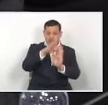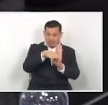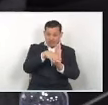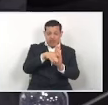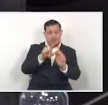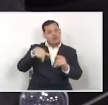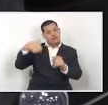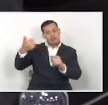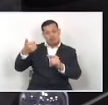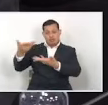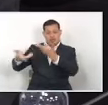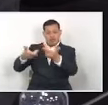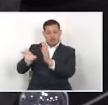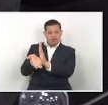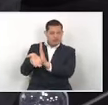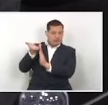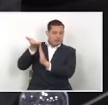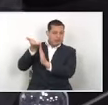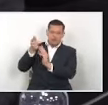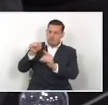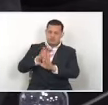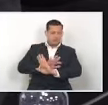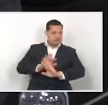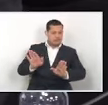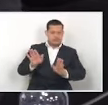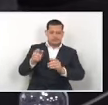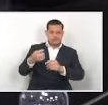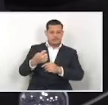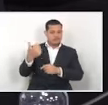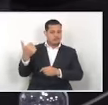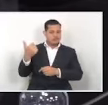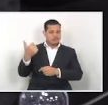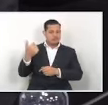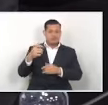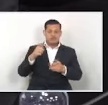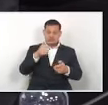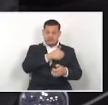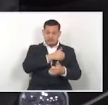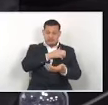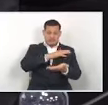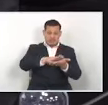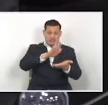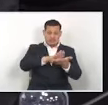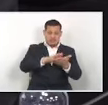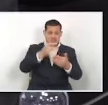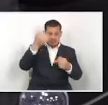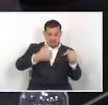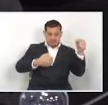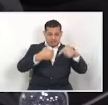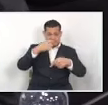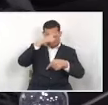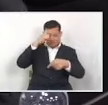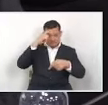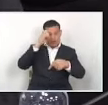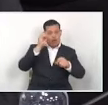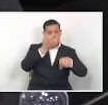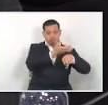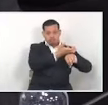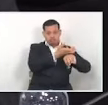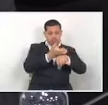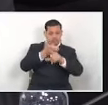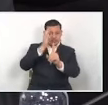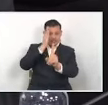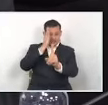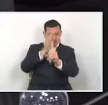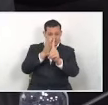o con el productor o con el importador. Al hacer el negocio